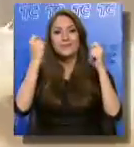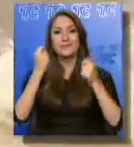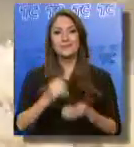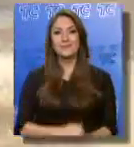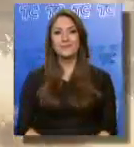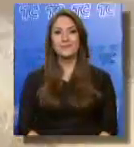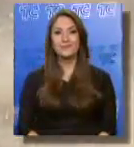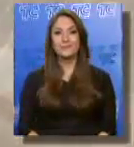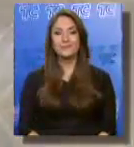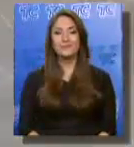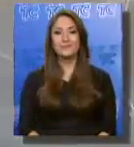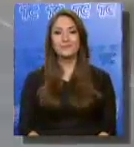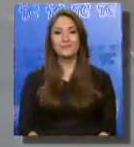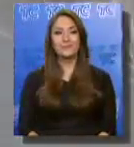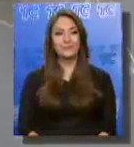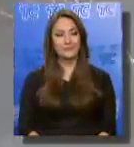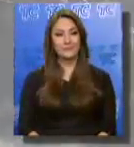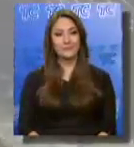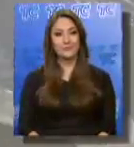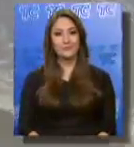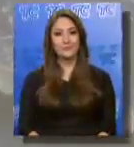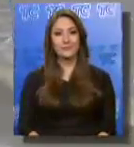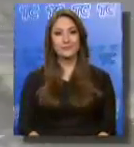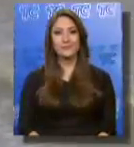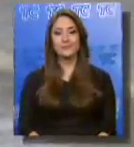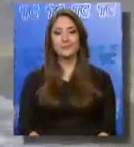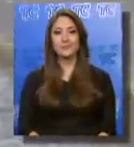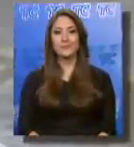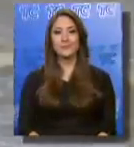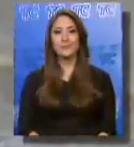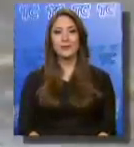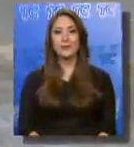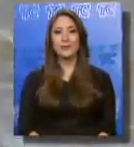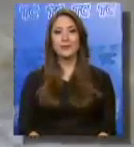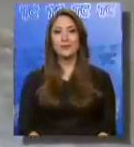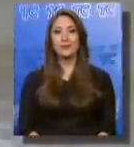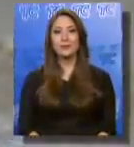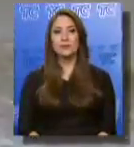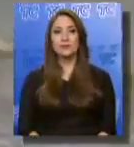Saskia Bermeo, TC Televisión.